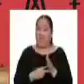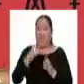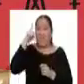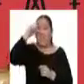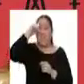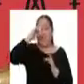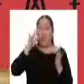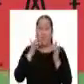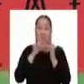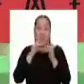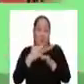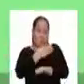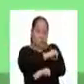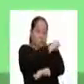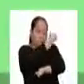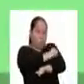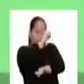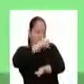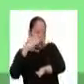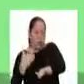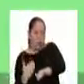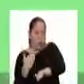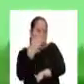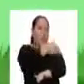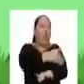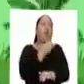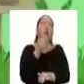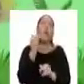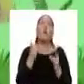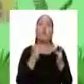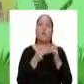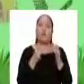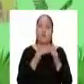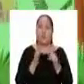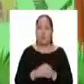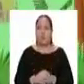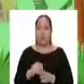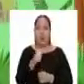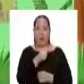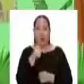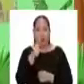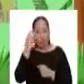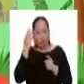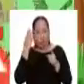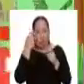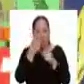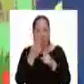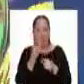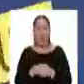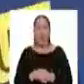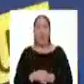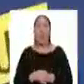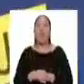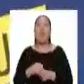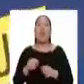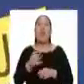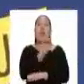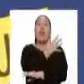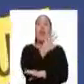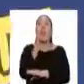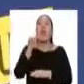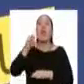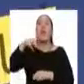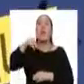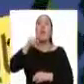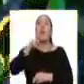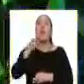Oriente y Occidente. Otro reto para la construcción de vías en el Perú es la Amazonía, y creo que te darás cuenta